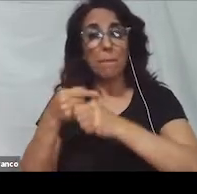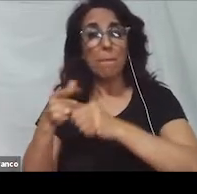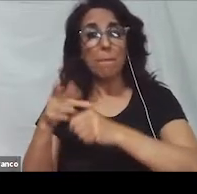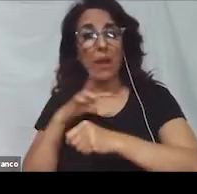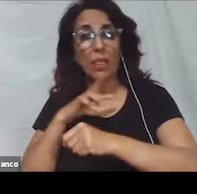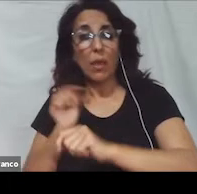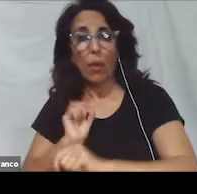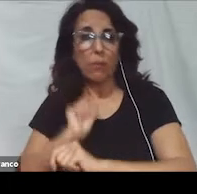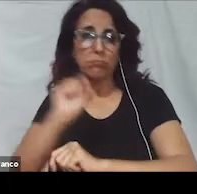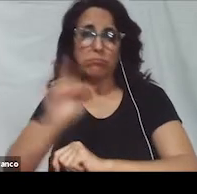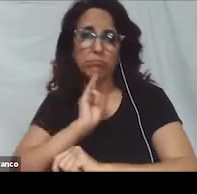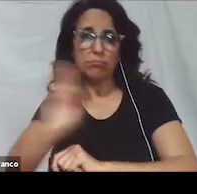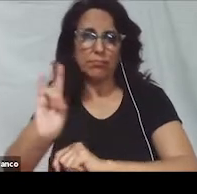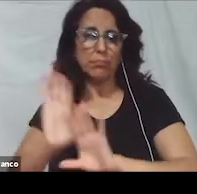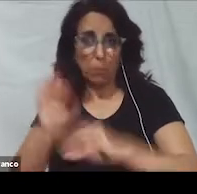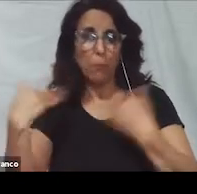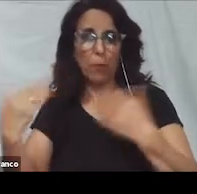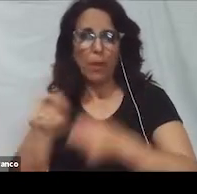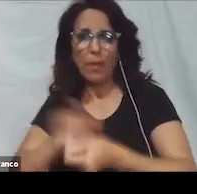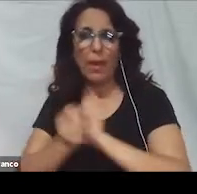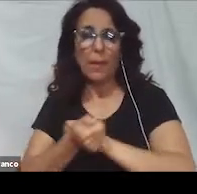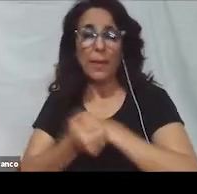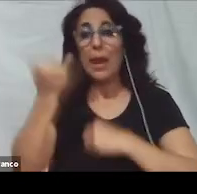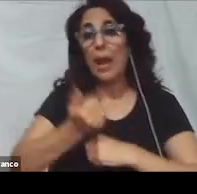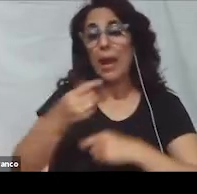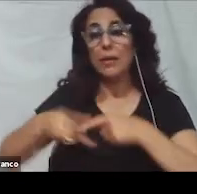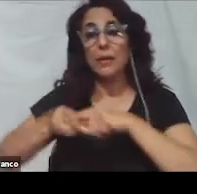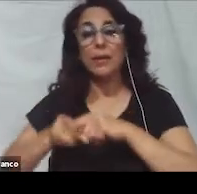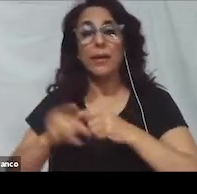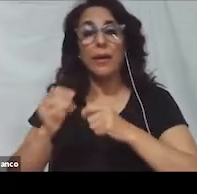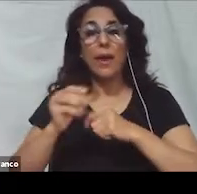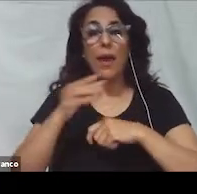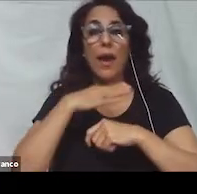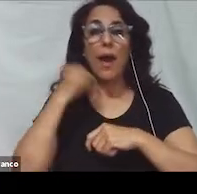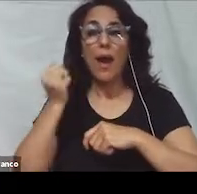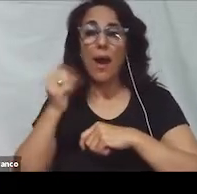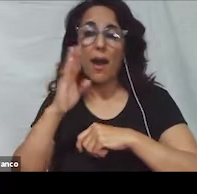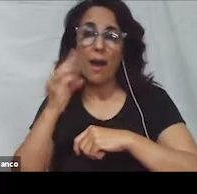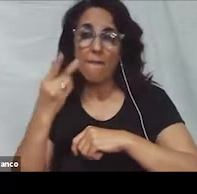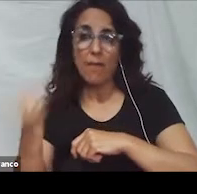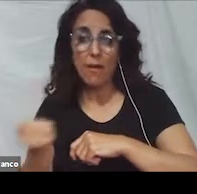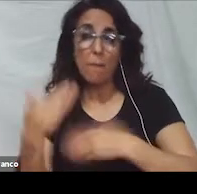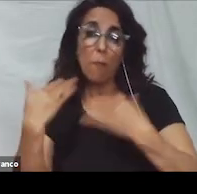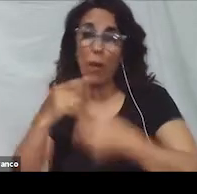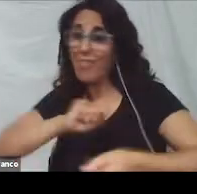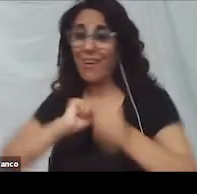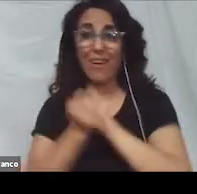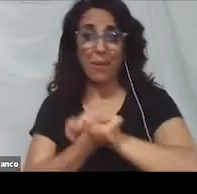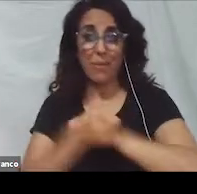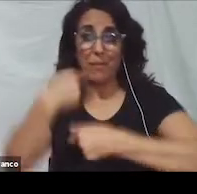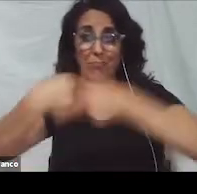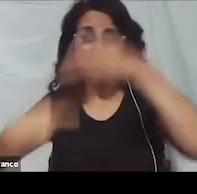de este árbol, ¿sí? Y ahí entrarían tecnologías como por ejemplo JavaScript, que nos va a permitir hacer estos